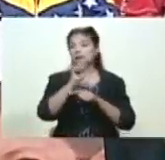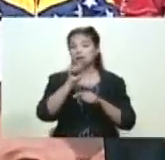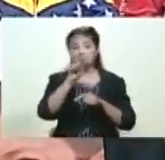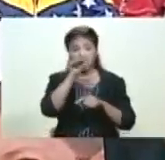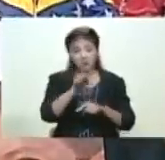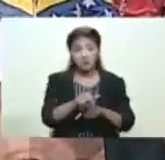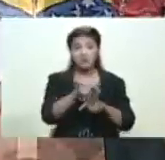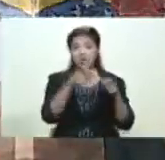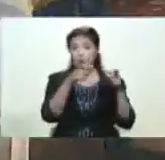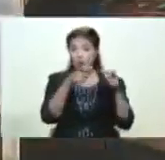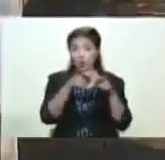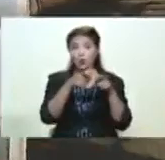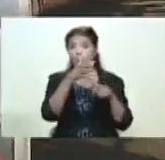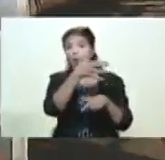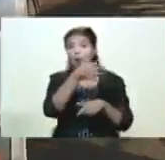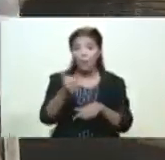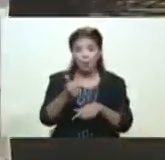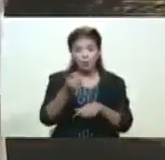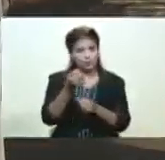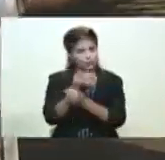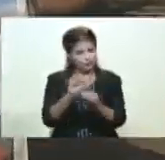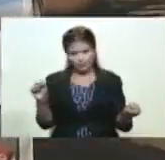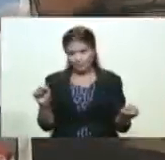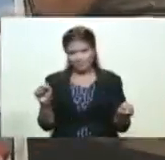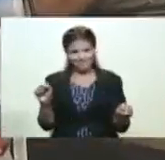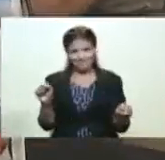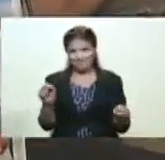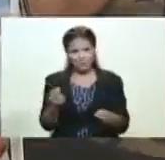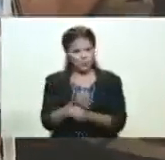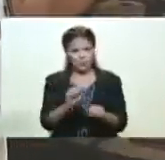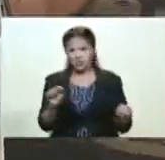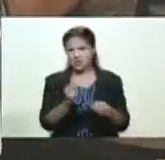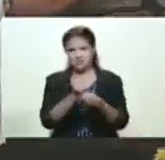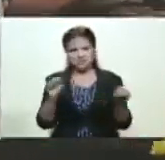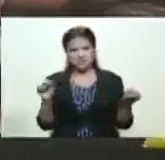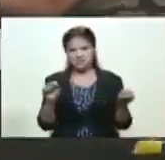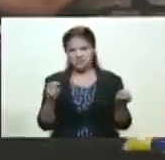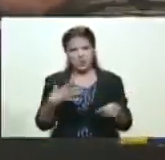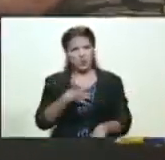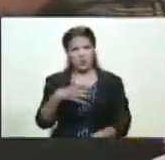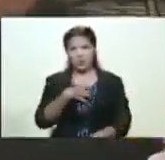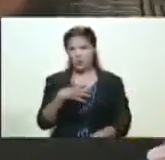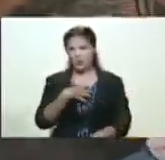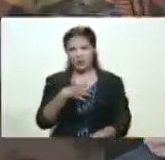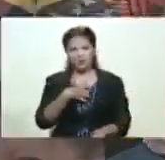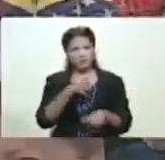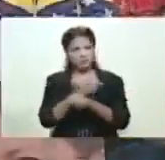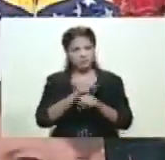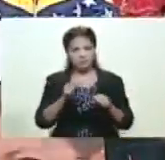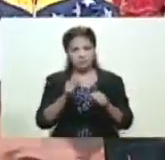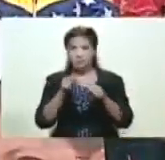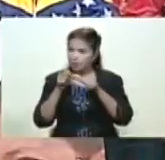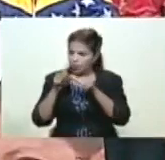de los criminales de la MUT no pudieron detener la Asamblea Constituyente